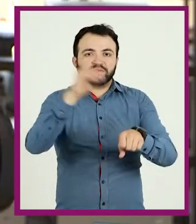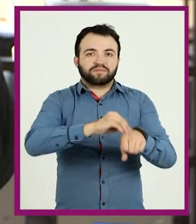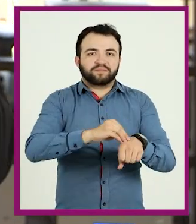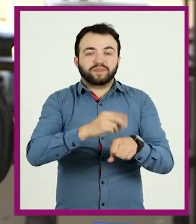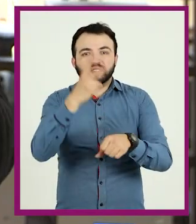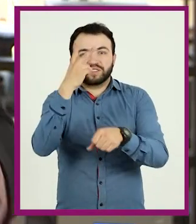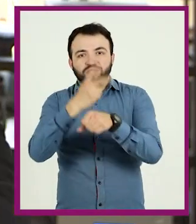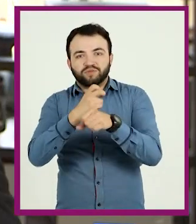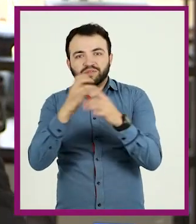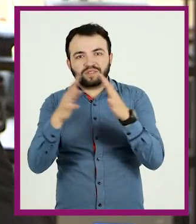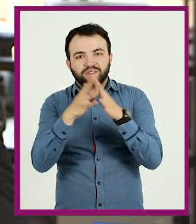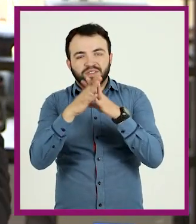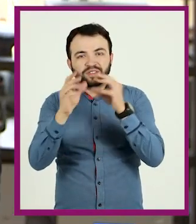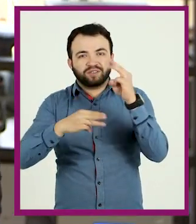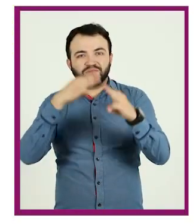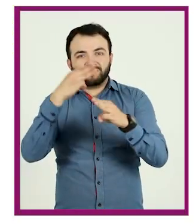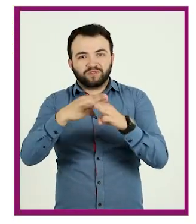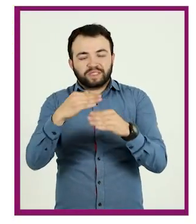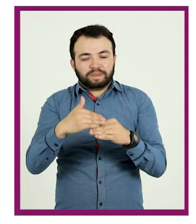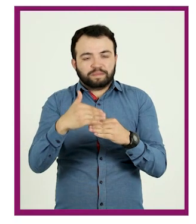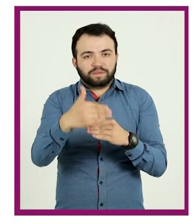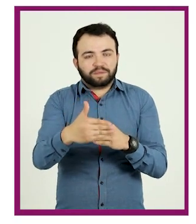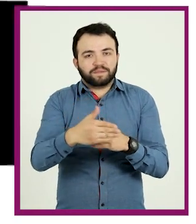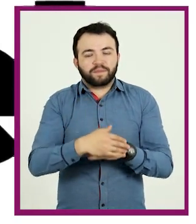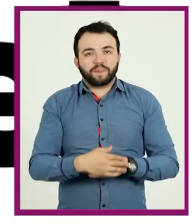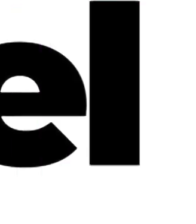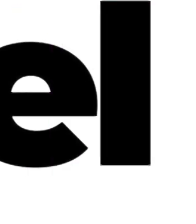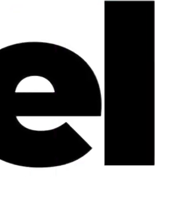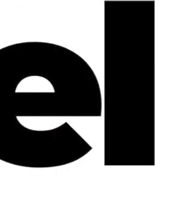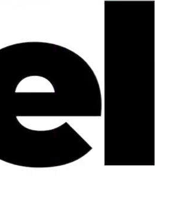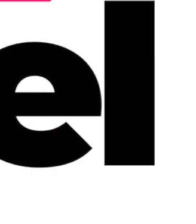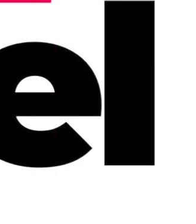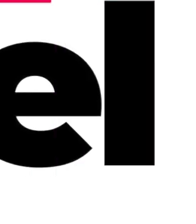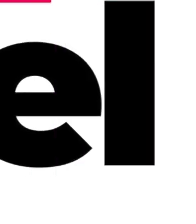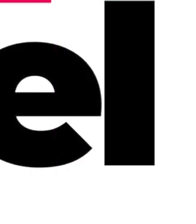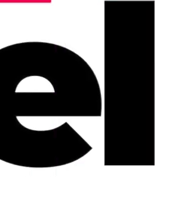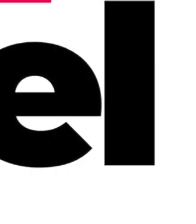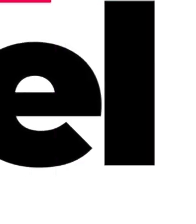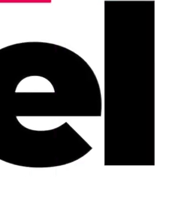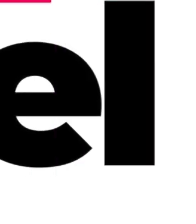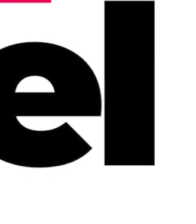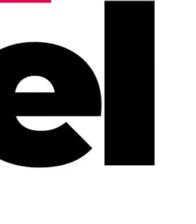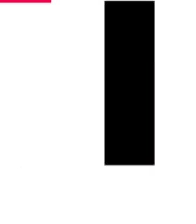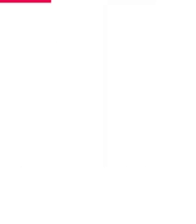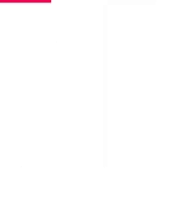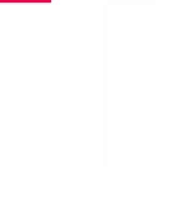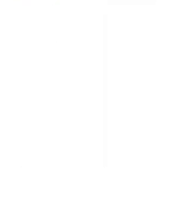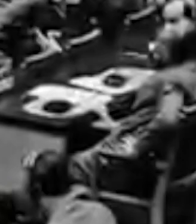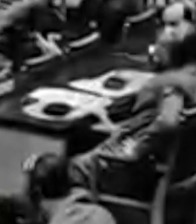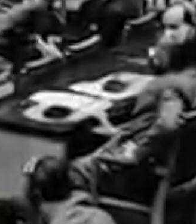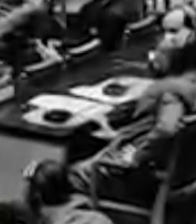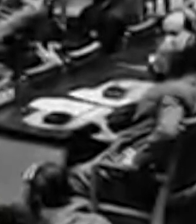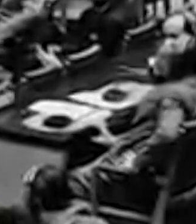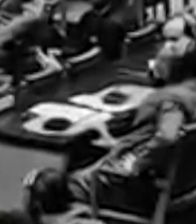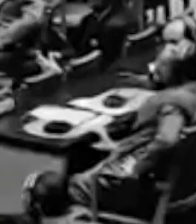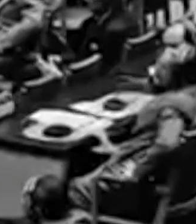región y fue la instalación del Estado de Israel en ese año después de la Segunda Guerra Mundial.